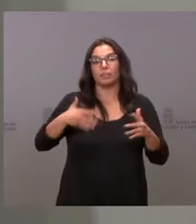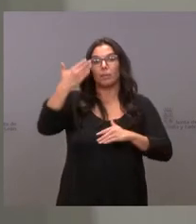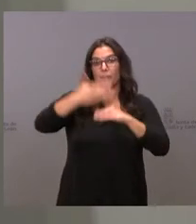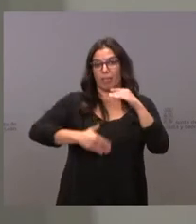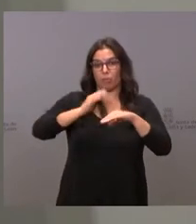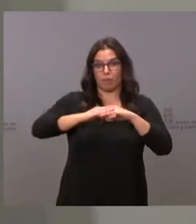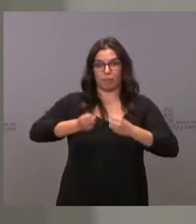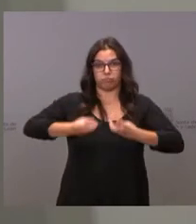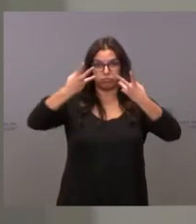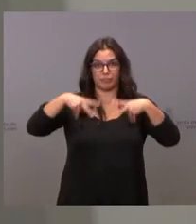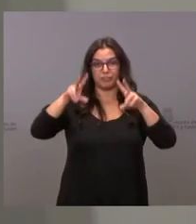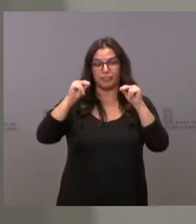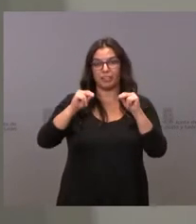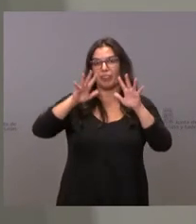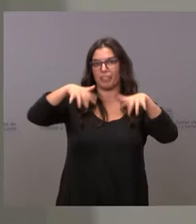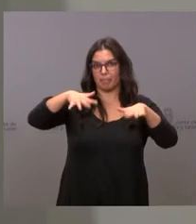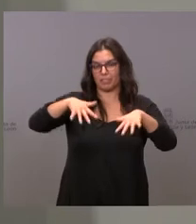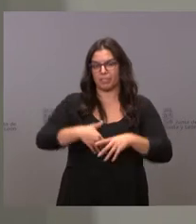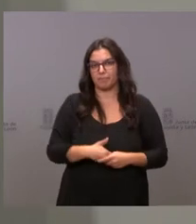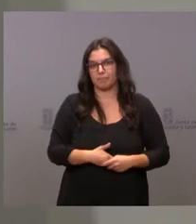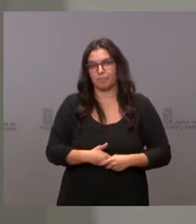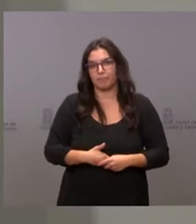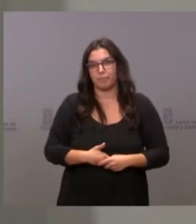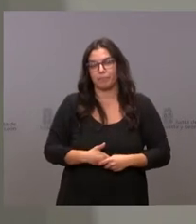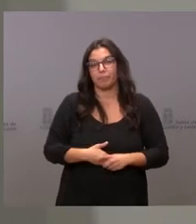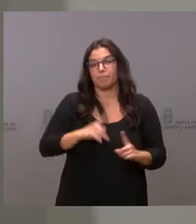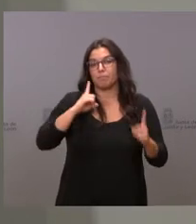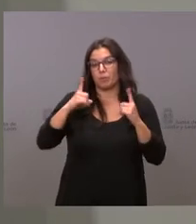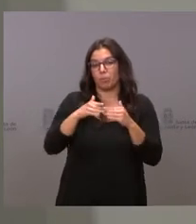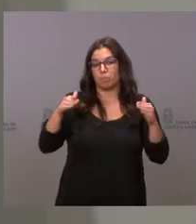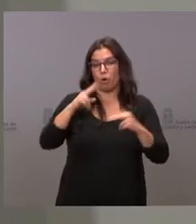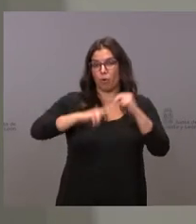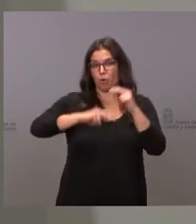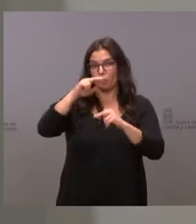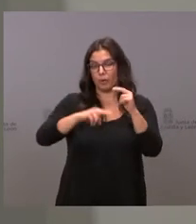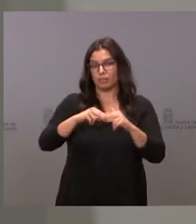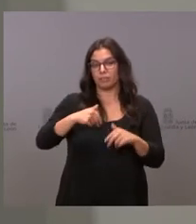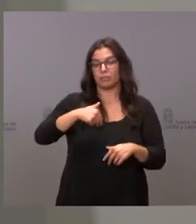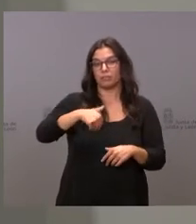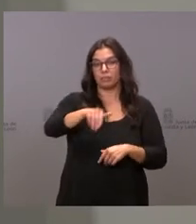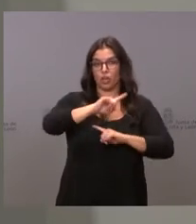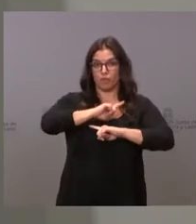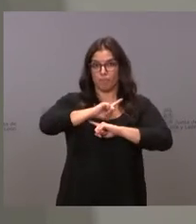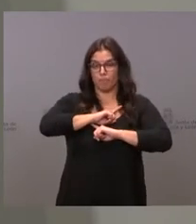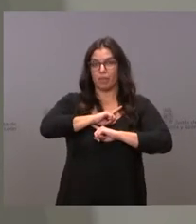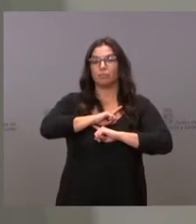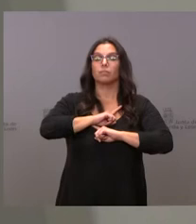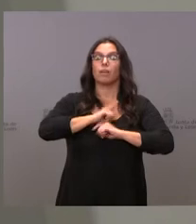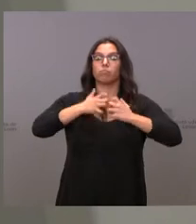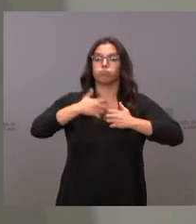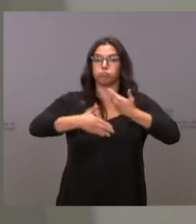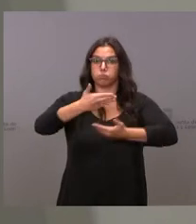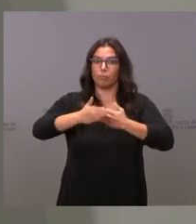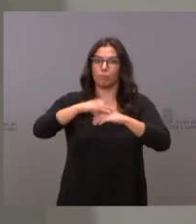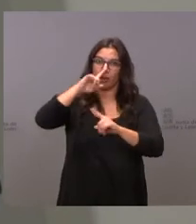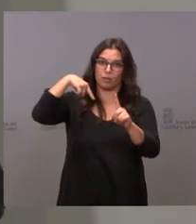previsto es de 10 meses y está previsto el inicio de las obras en noviembre y la puesta de funcionamiento ya para